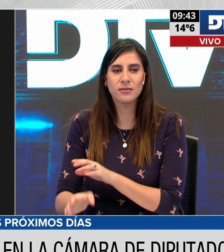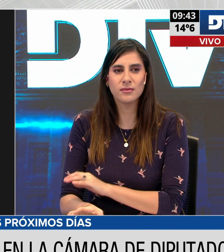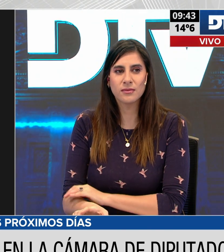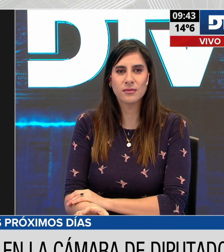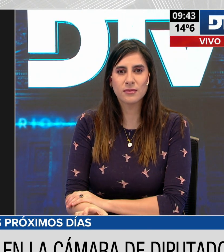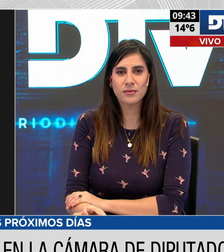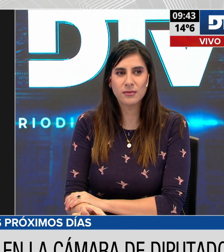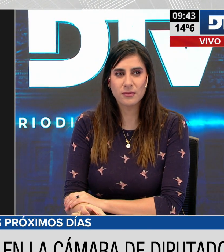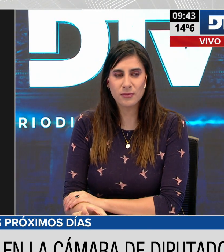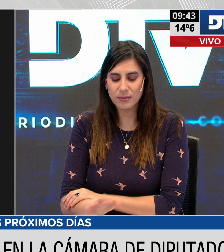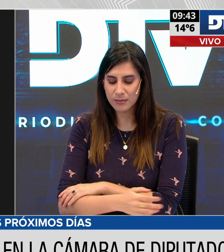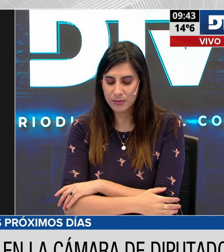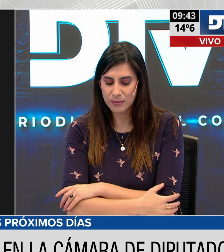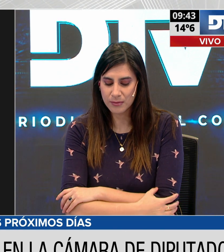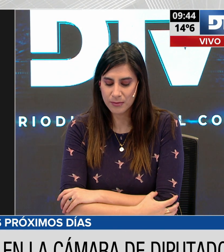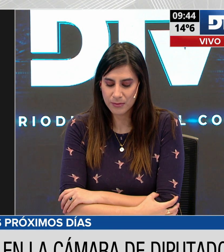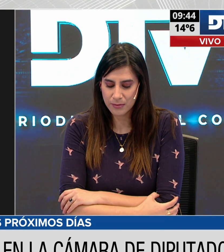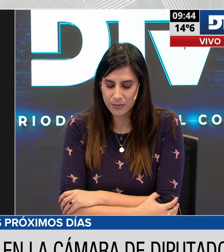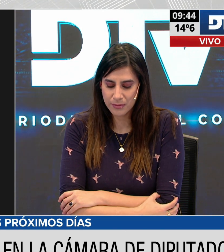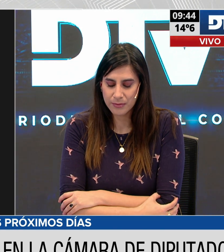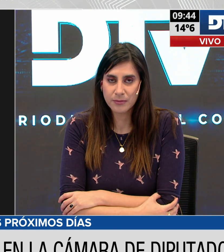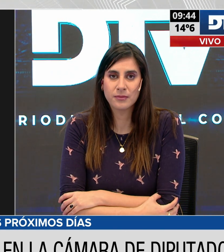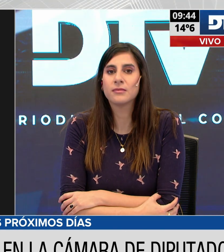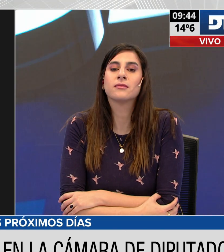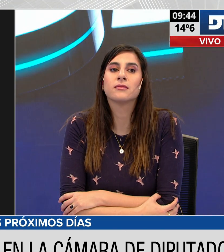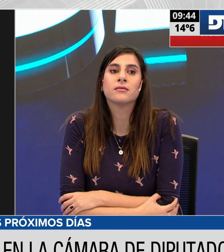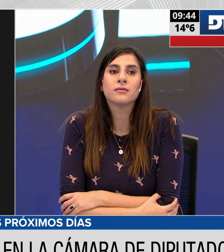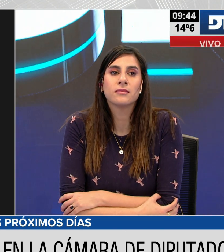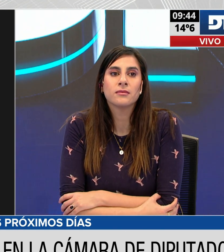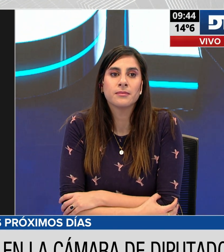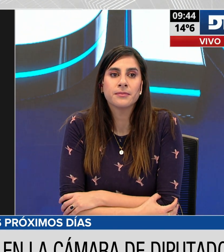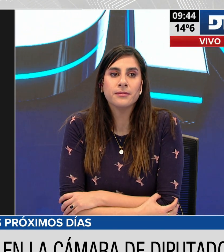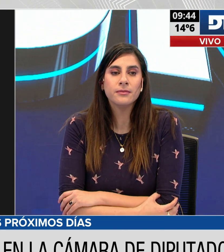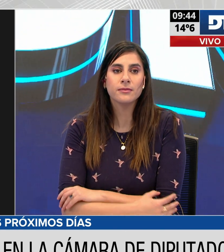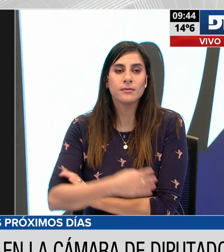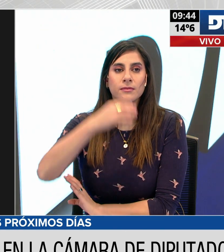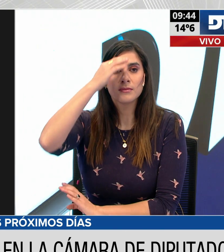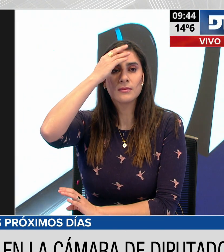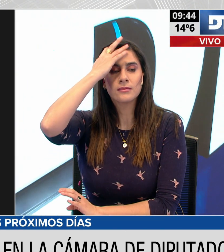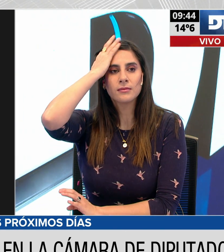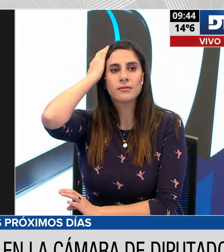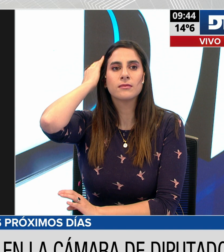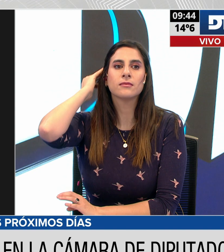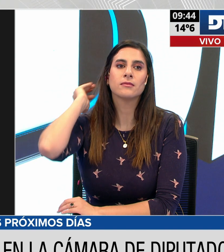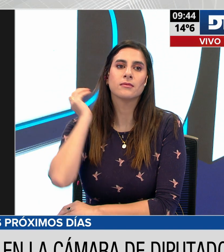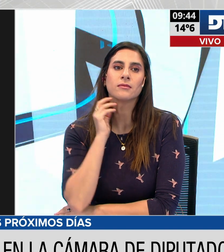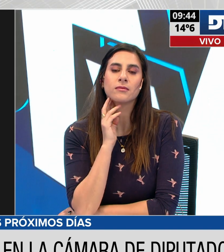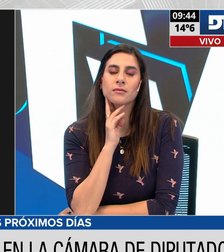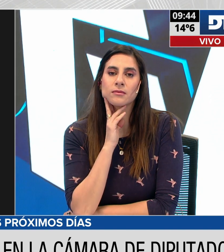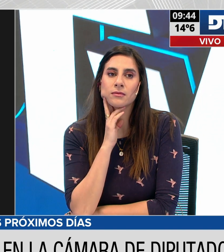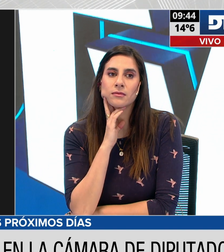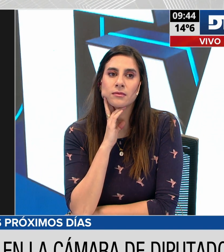Sí, no hay un antecedente inmediato en la historia argentina de que hable un ministro que a su vez es candidato